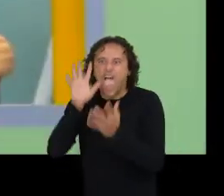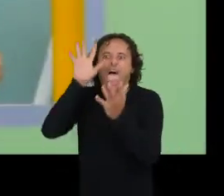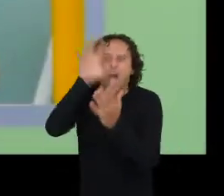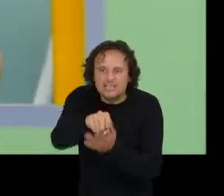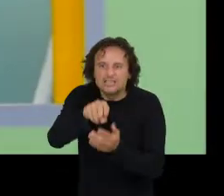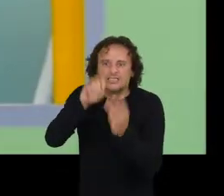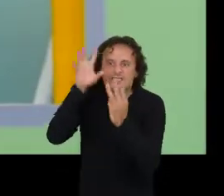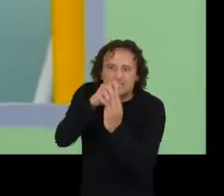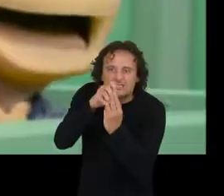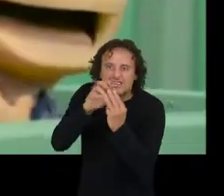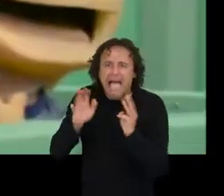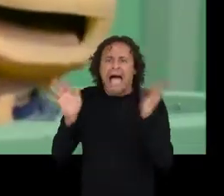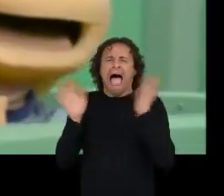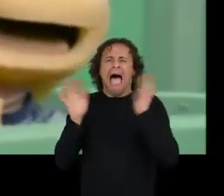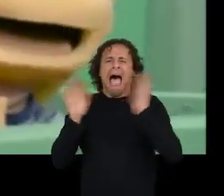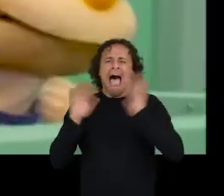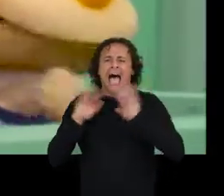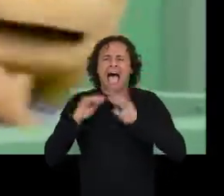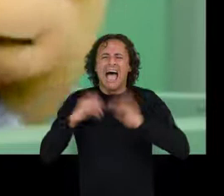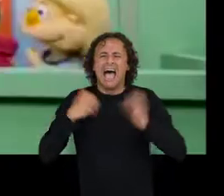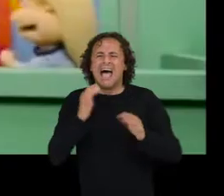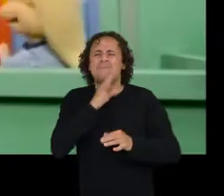papa. ¡Mamá!